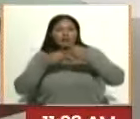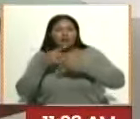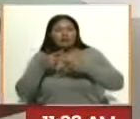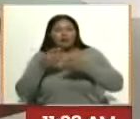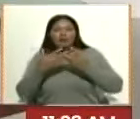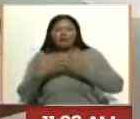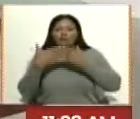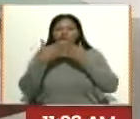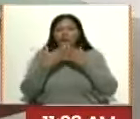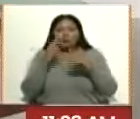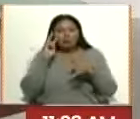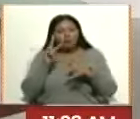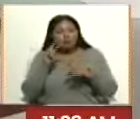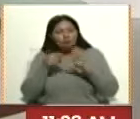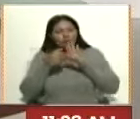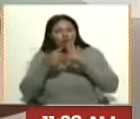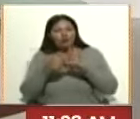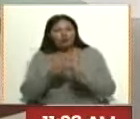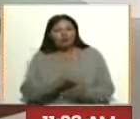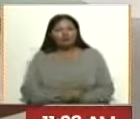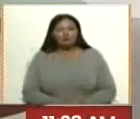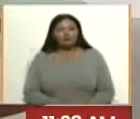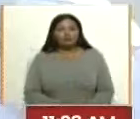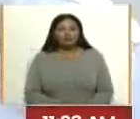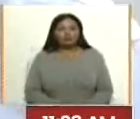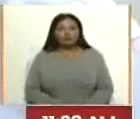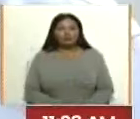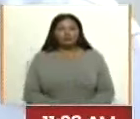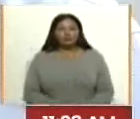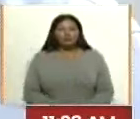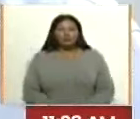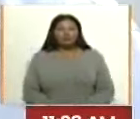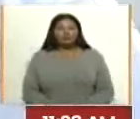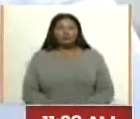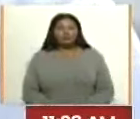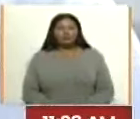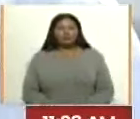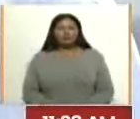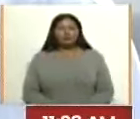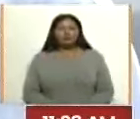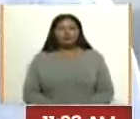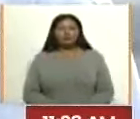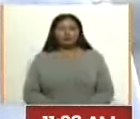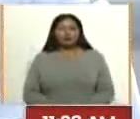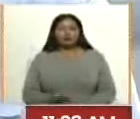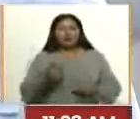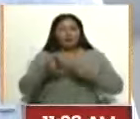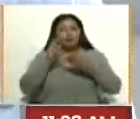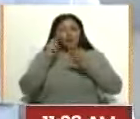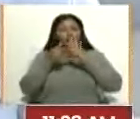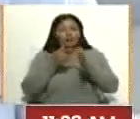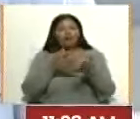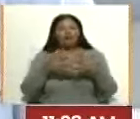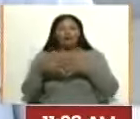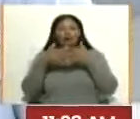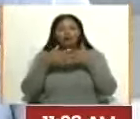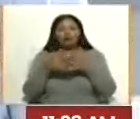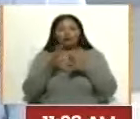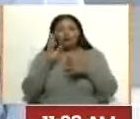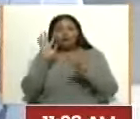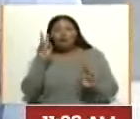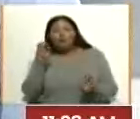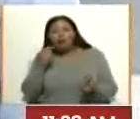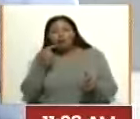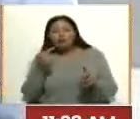han señalado que las medidas coercitivas unilaterales contra Venezuela fracasaron. En los Estados Unidos ya no son pocas las voces